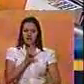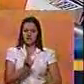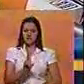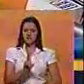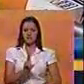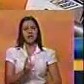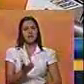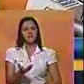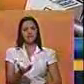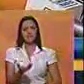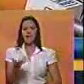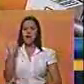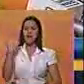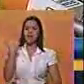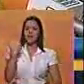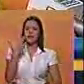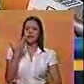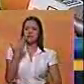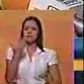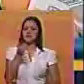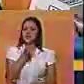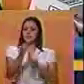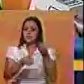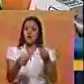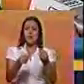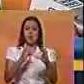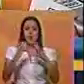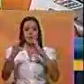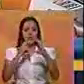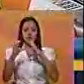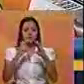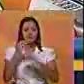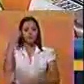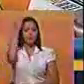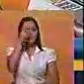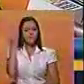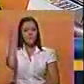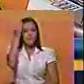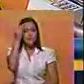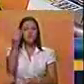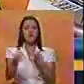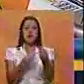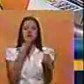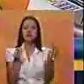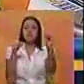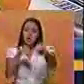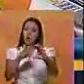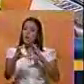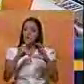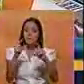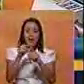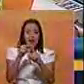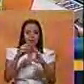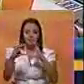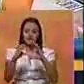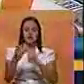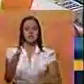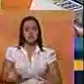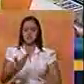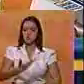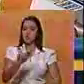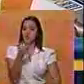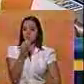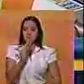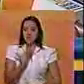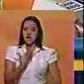fue sobre todo por los términos de comunicación. Yo creo que estableciendo esos canales de comunicación nos podemos entender muy bien con los